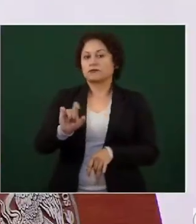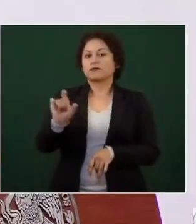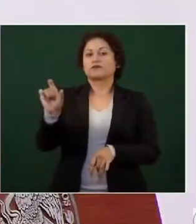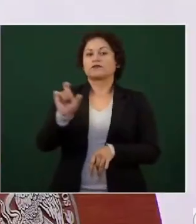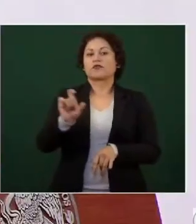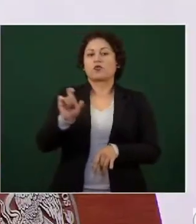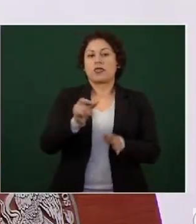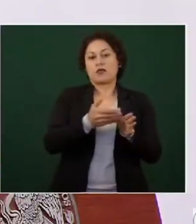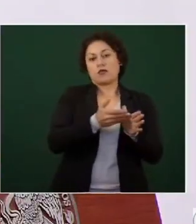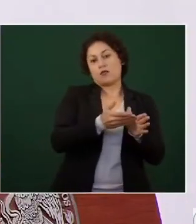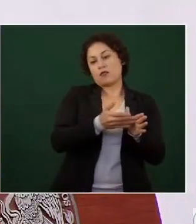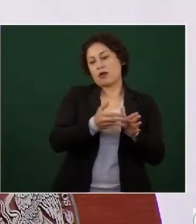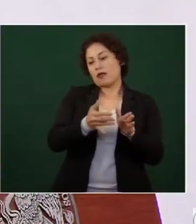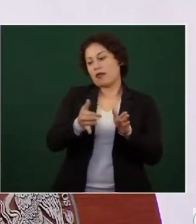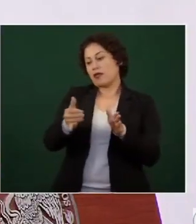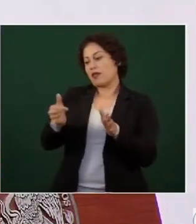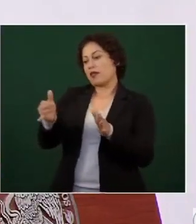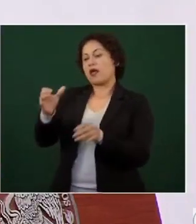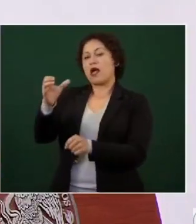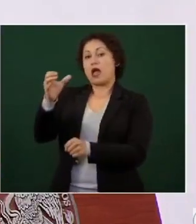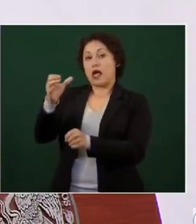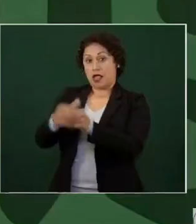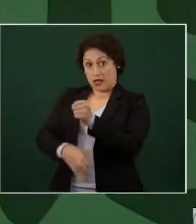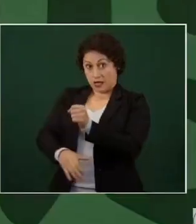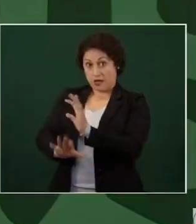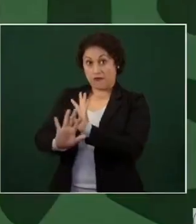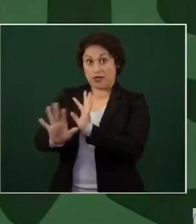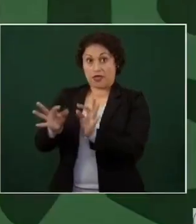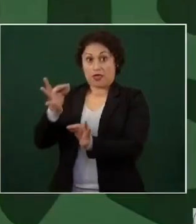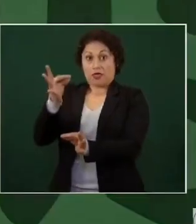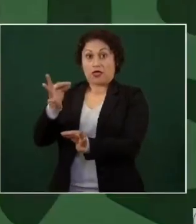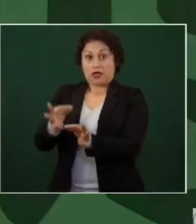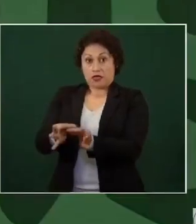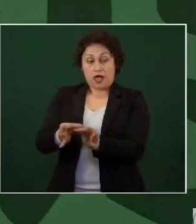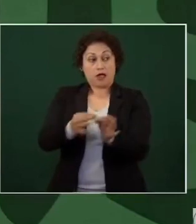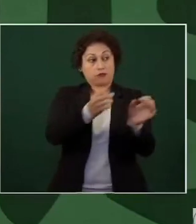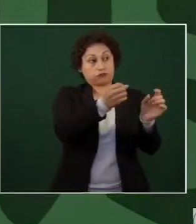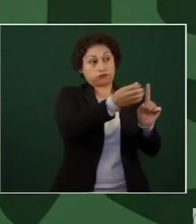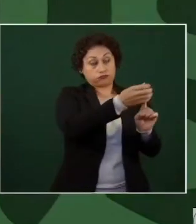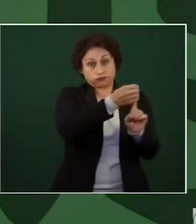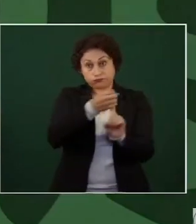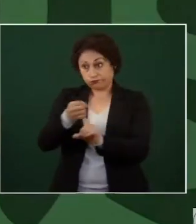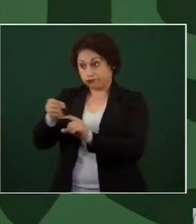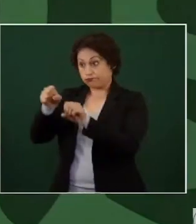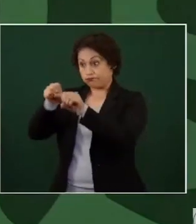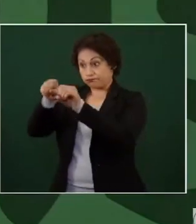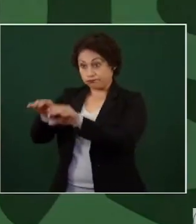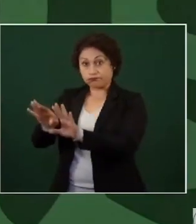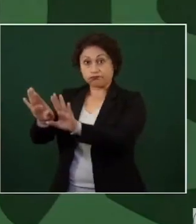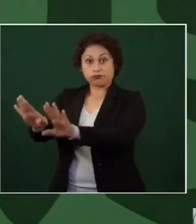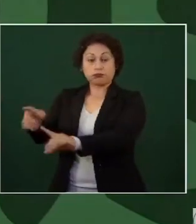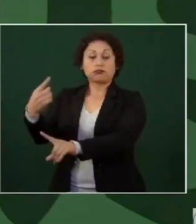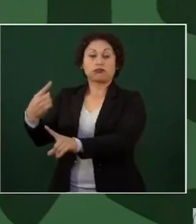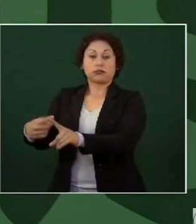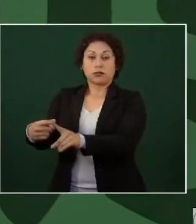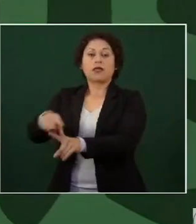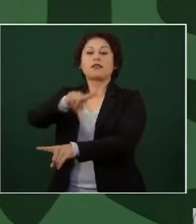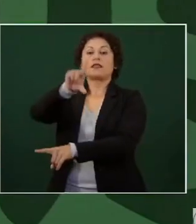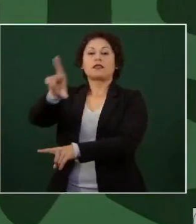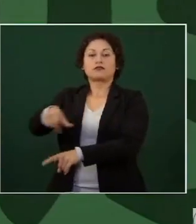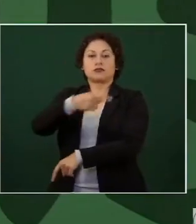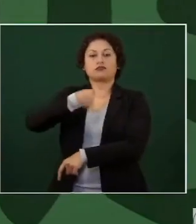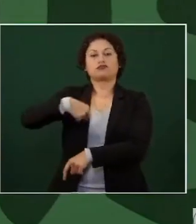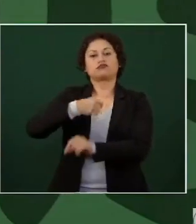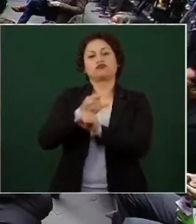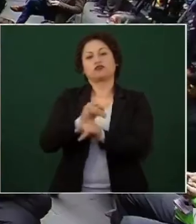ya que se haya concluido la operación, el traslado, la puesta a disposición, les podemos dar mayores